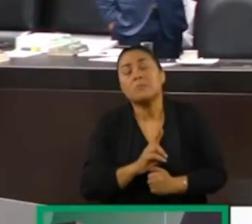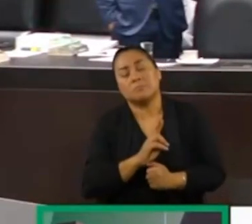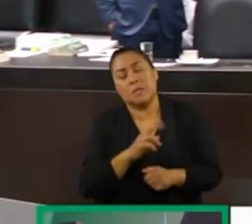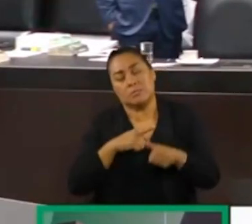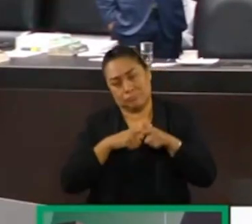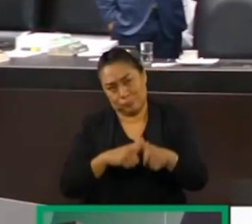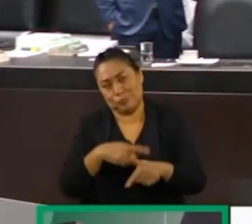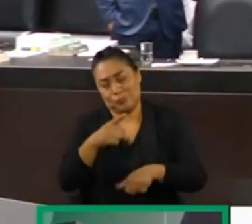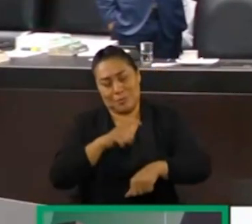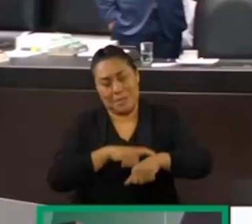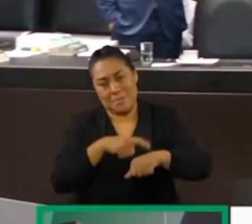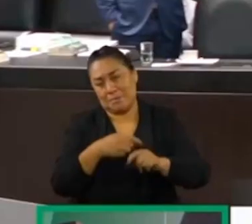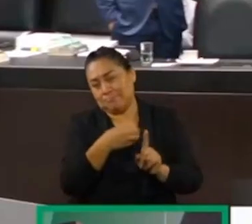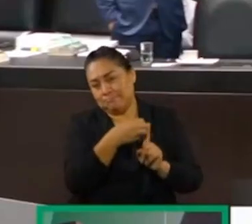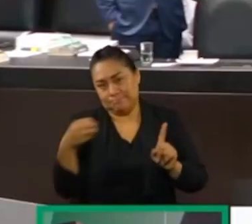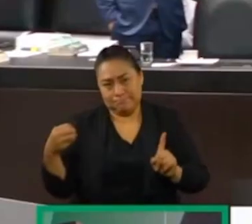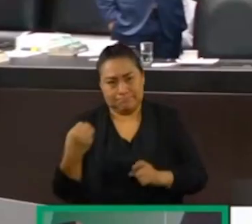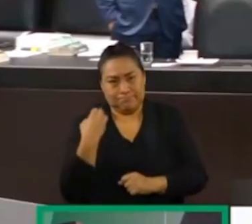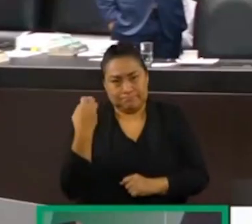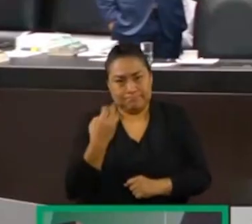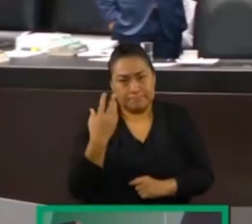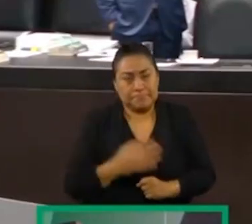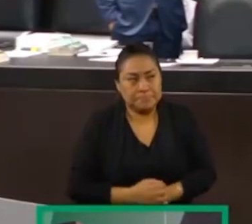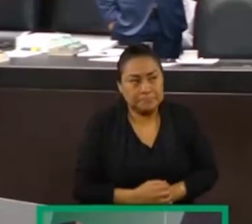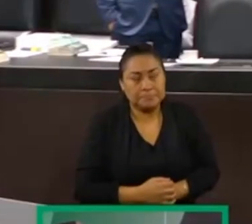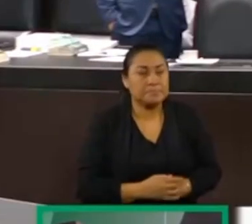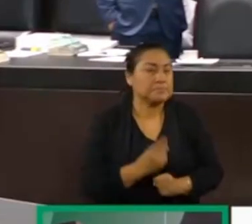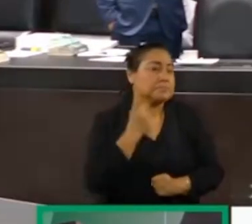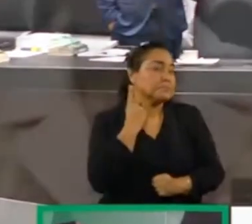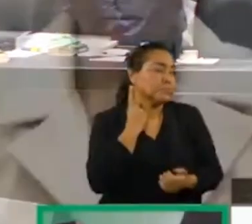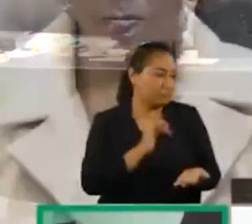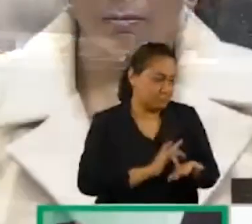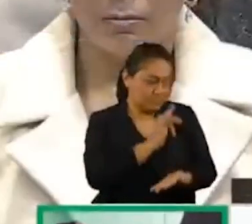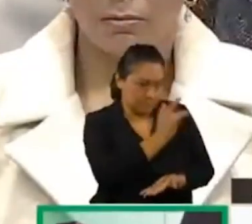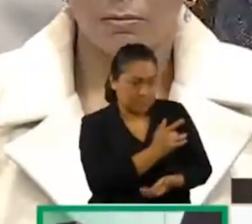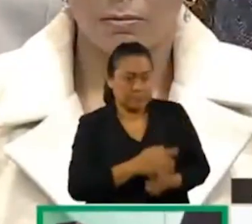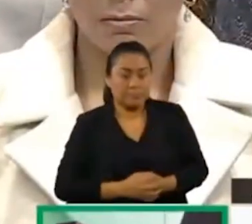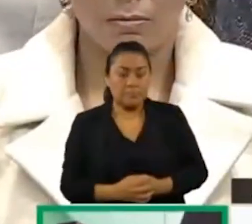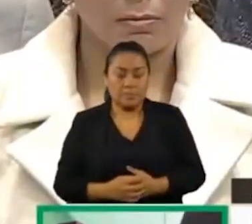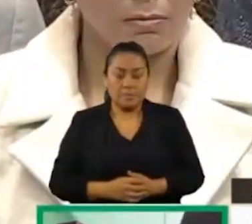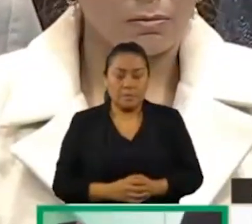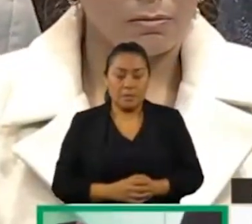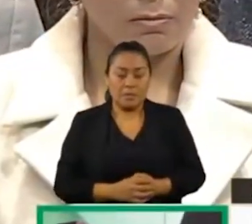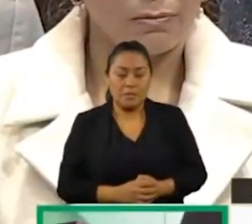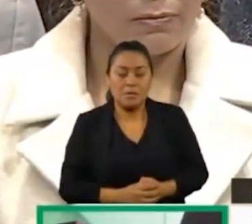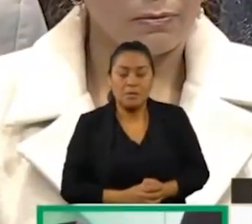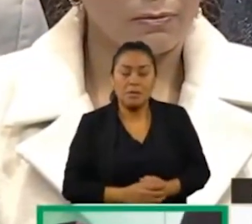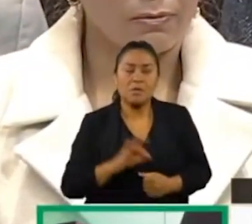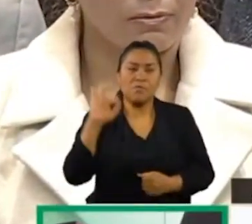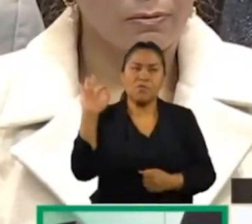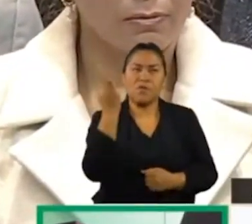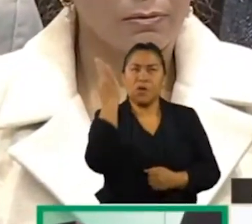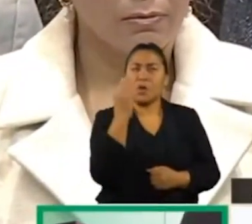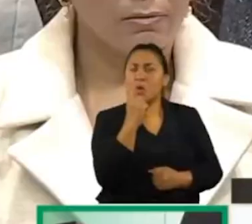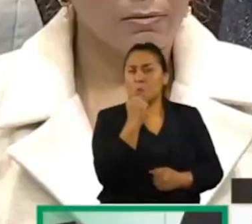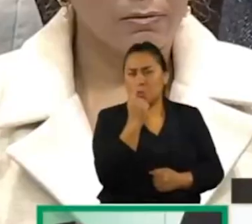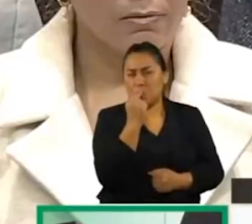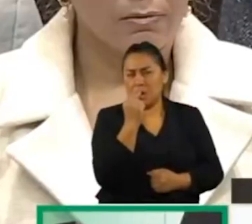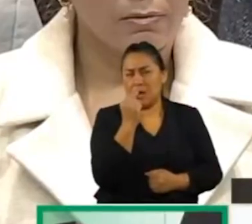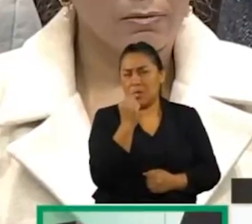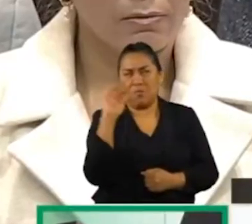continúe corriendo su tiempo. Muchas gracias, compañero diputado. La Policía Federal extinta